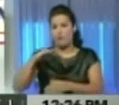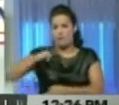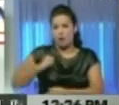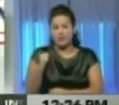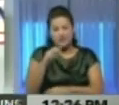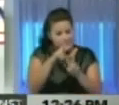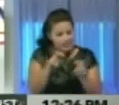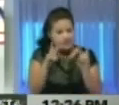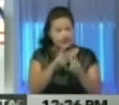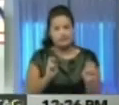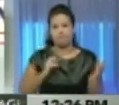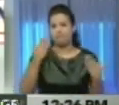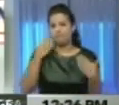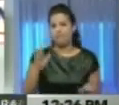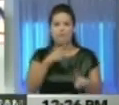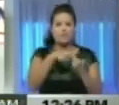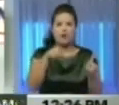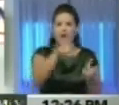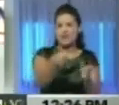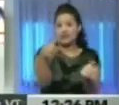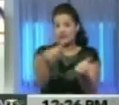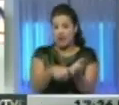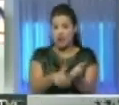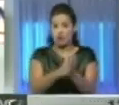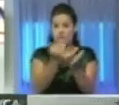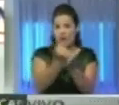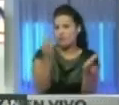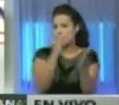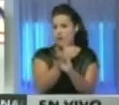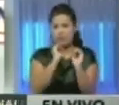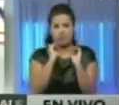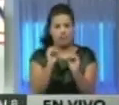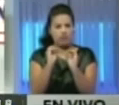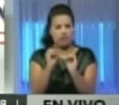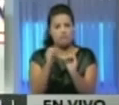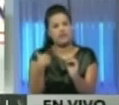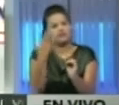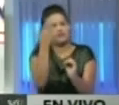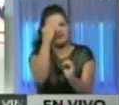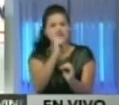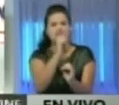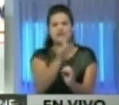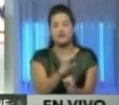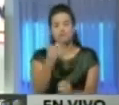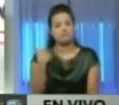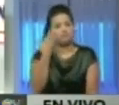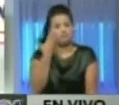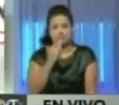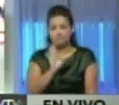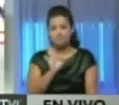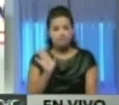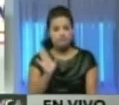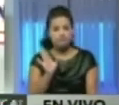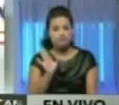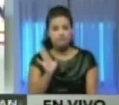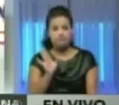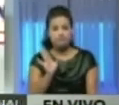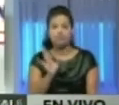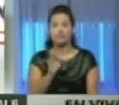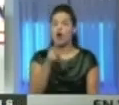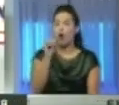no tenía ningún tipo de documento que pudiera señalar su identificación y mucho menos